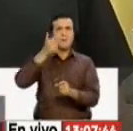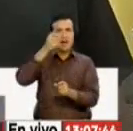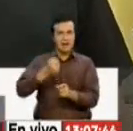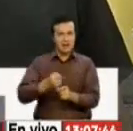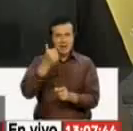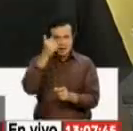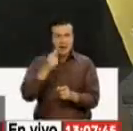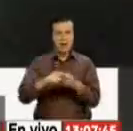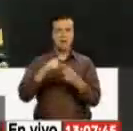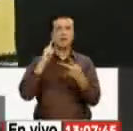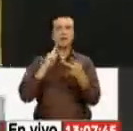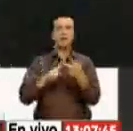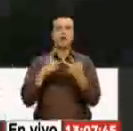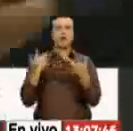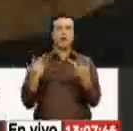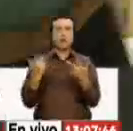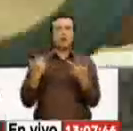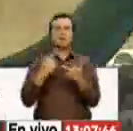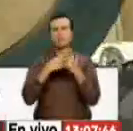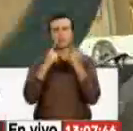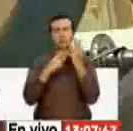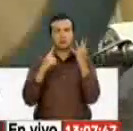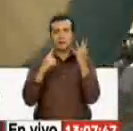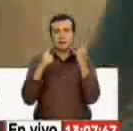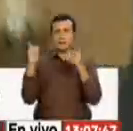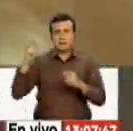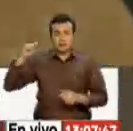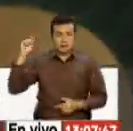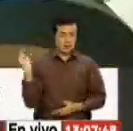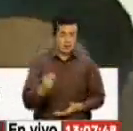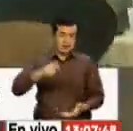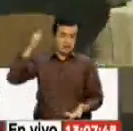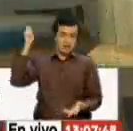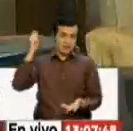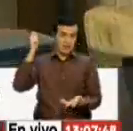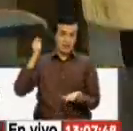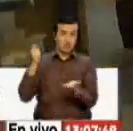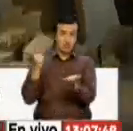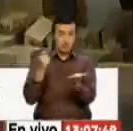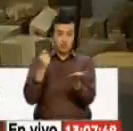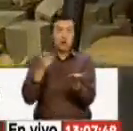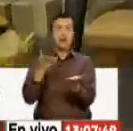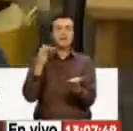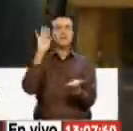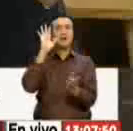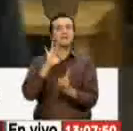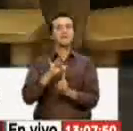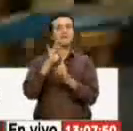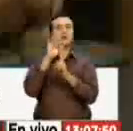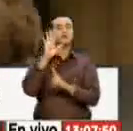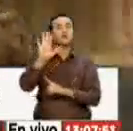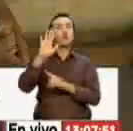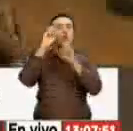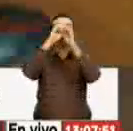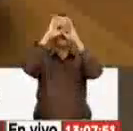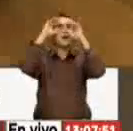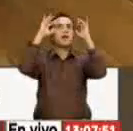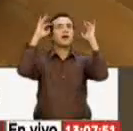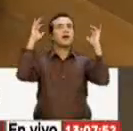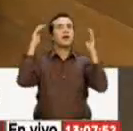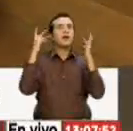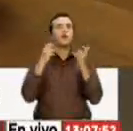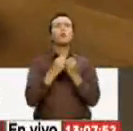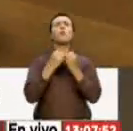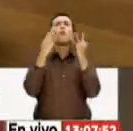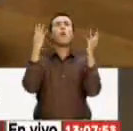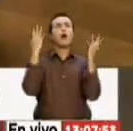la perinola. Pero la estrella es del trompo. Sí, la estrella es del trompo. Ha puesto tanto a volar su imaginación que no tiene un